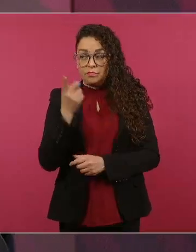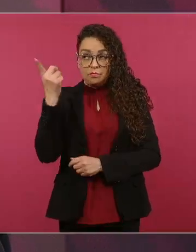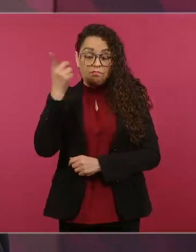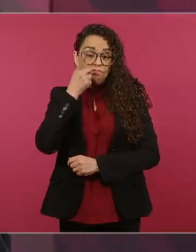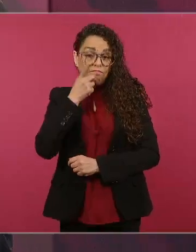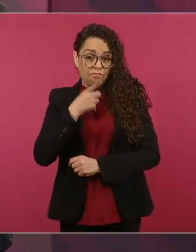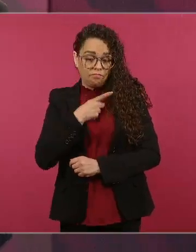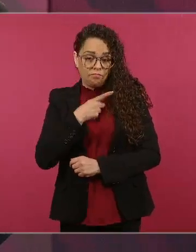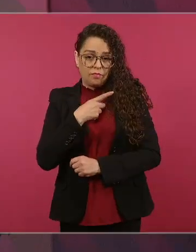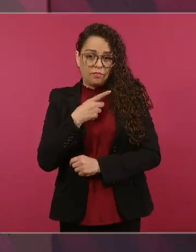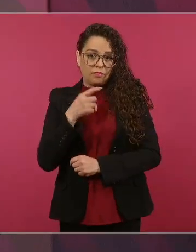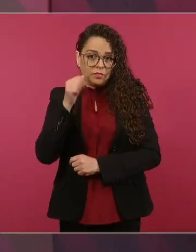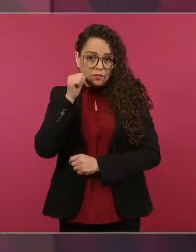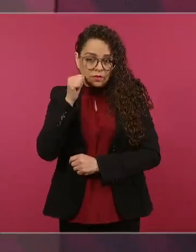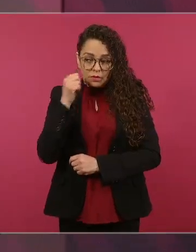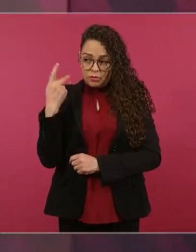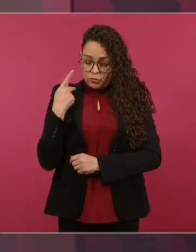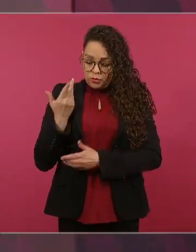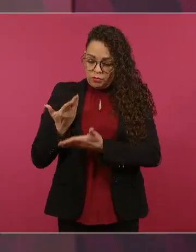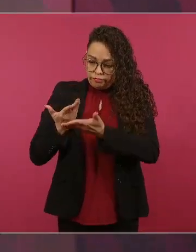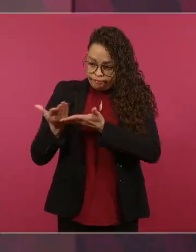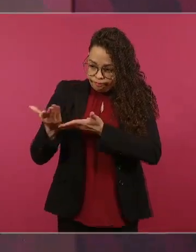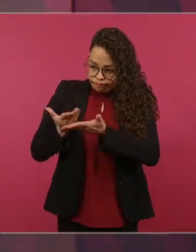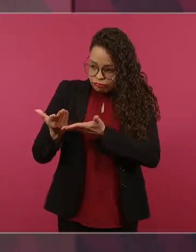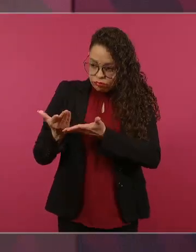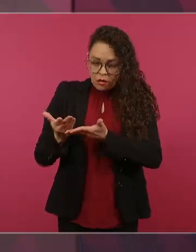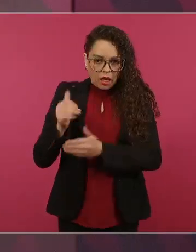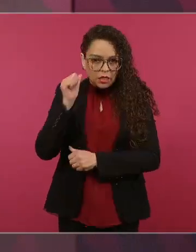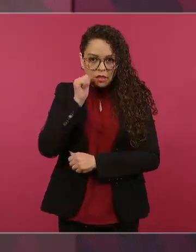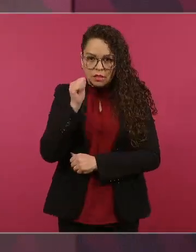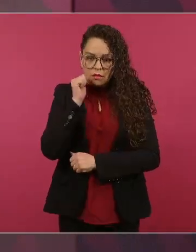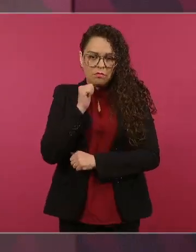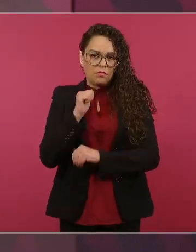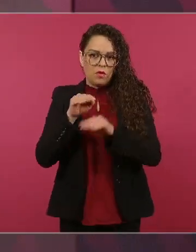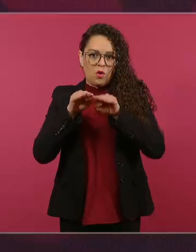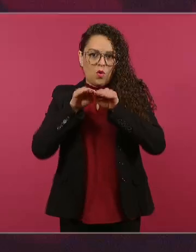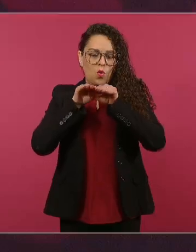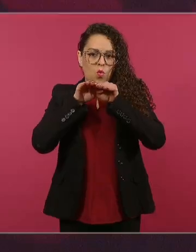darse en un plan de igualdad,